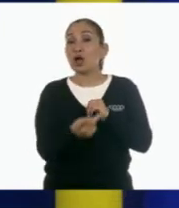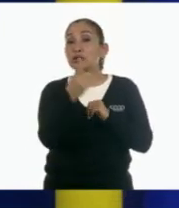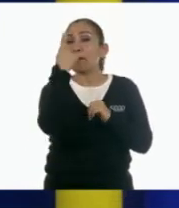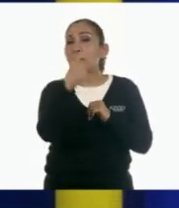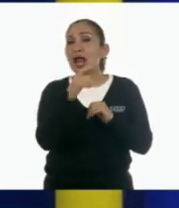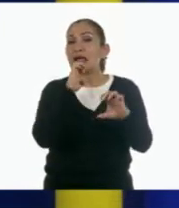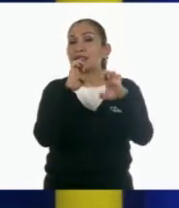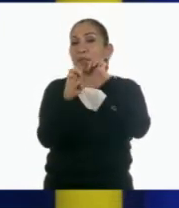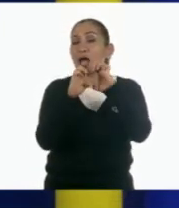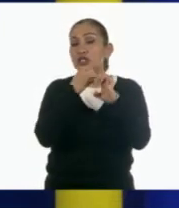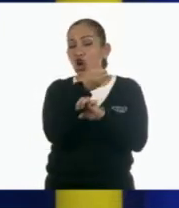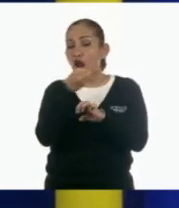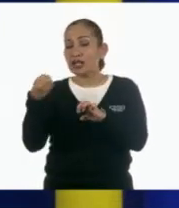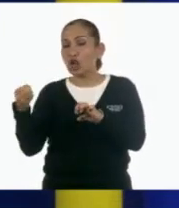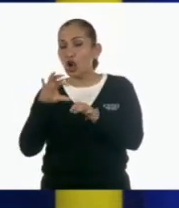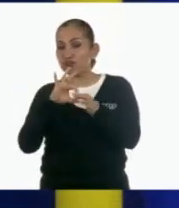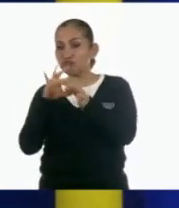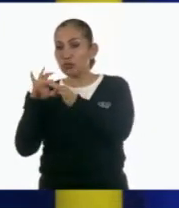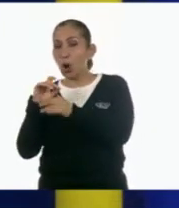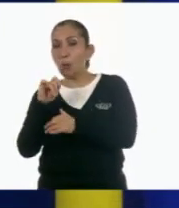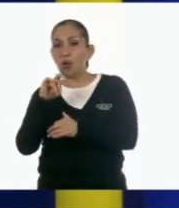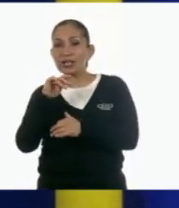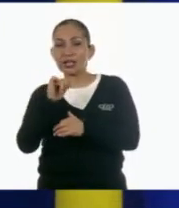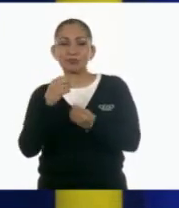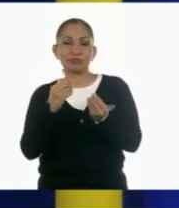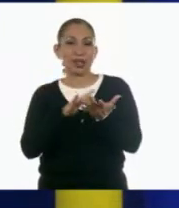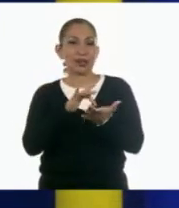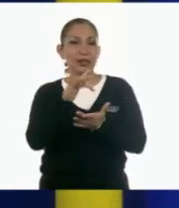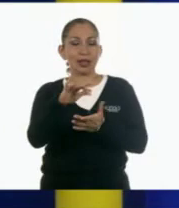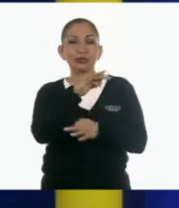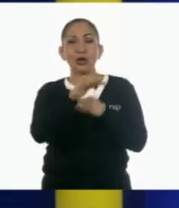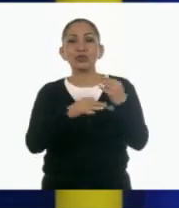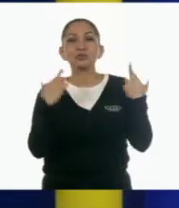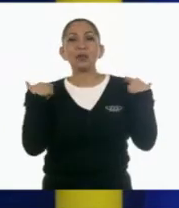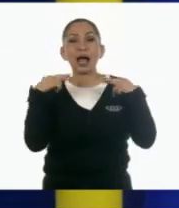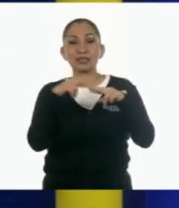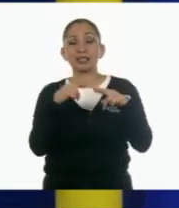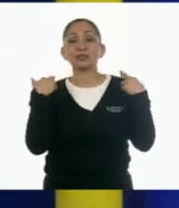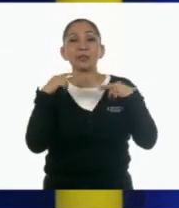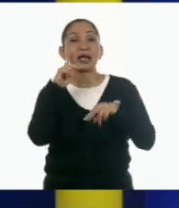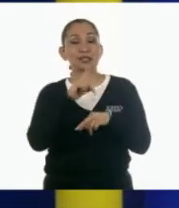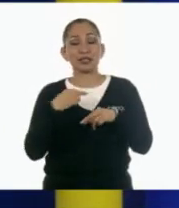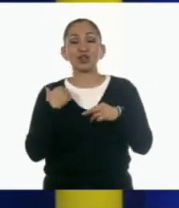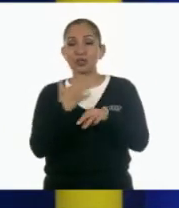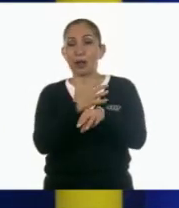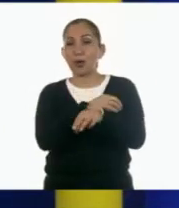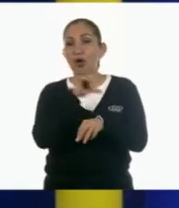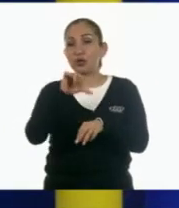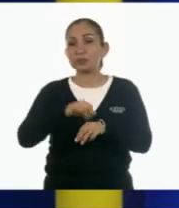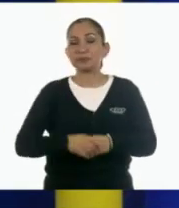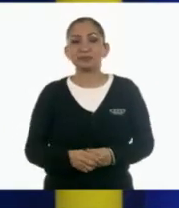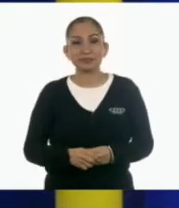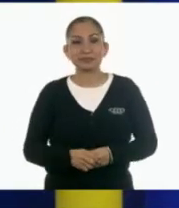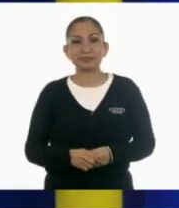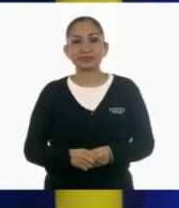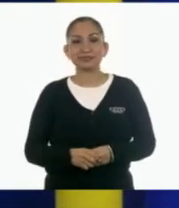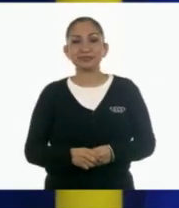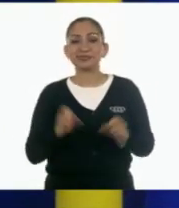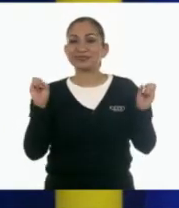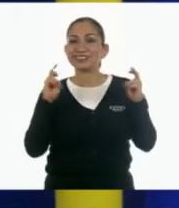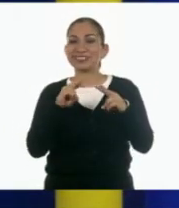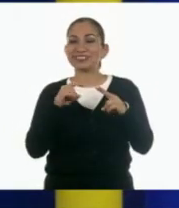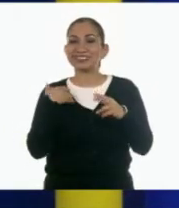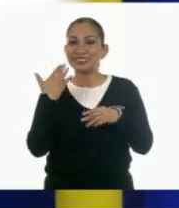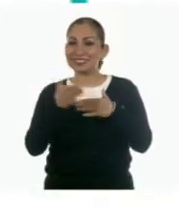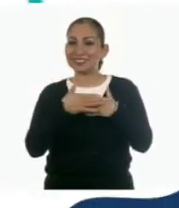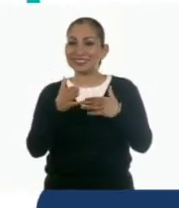para entrevista y oraciones compuestas. Agradecemos a todos los maestros y maestras que nos acompañaron el día de hoy. Nos vemos,